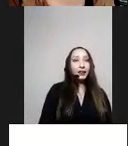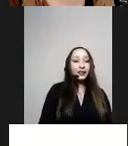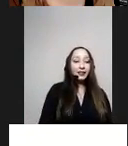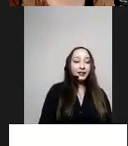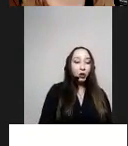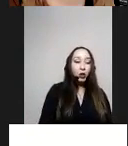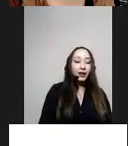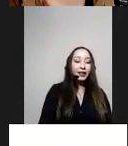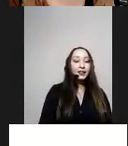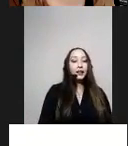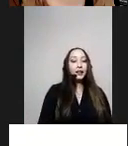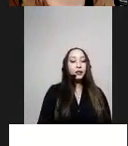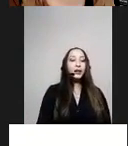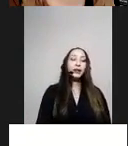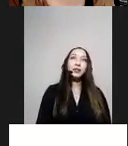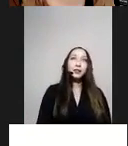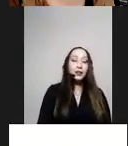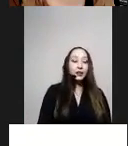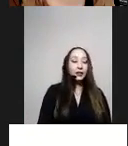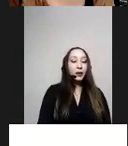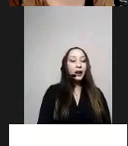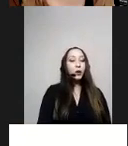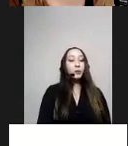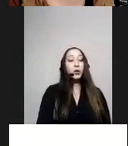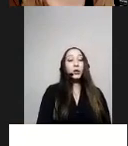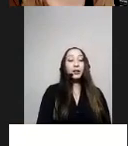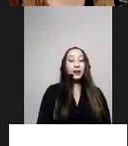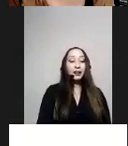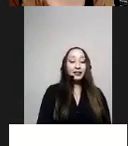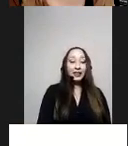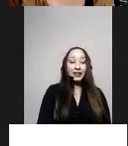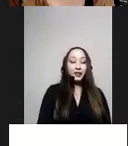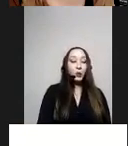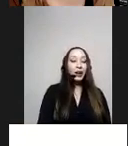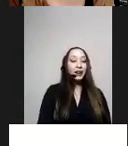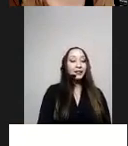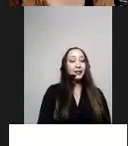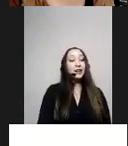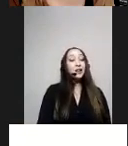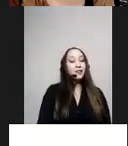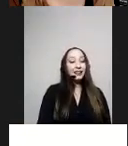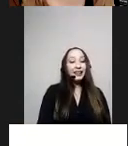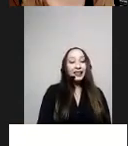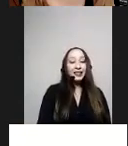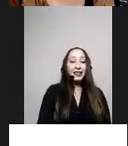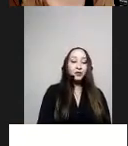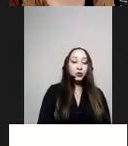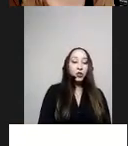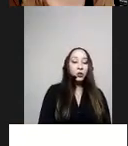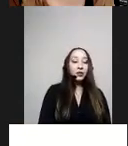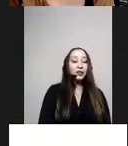las exigencias psicológicas, que son cargas excesivas de trabajo, jornadas largas y irregulares, falta de claridad en